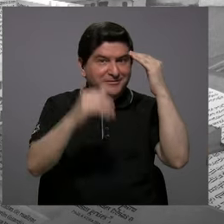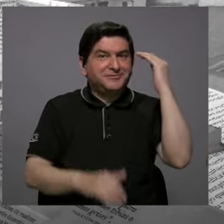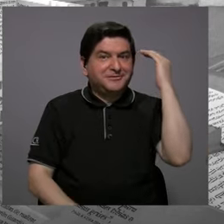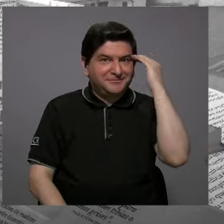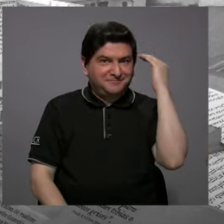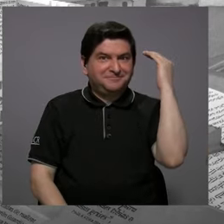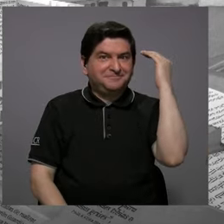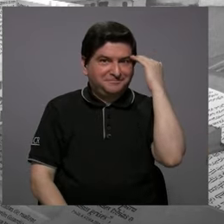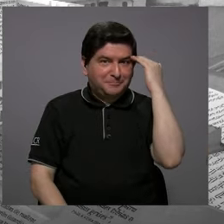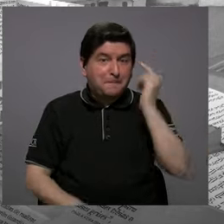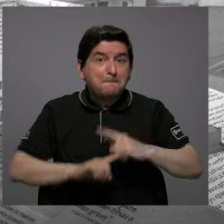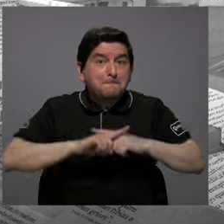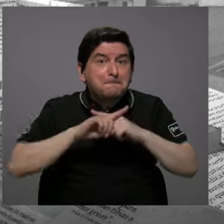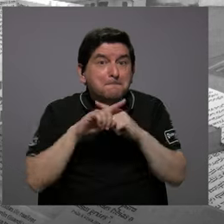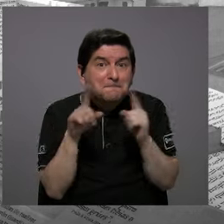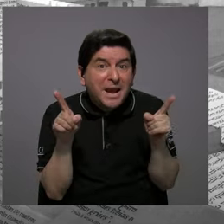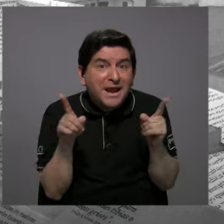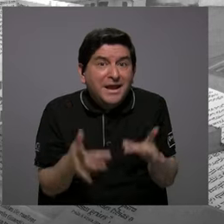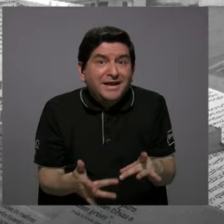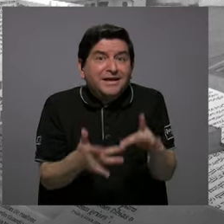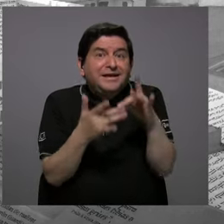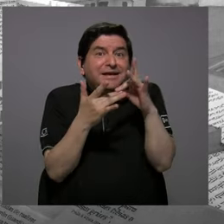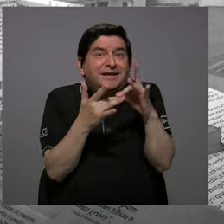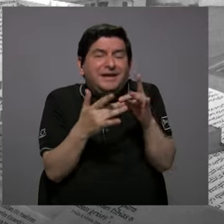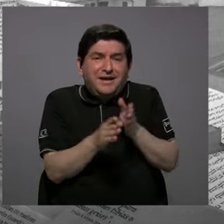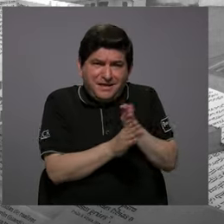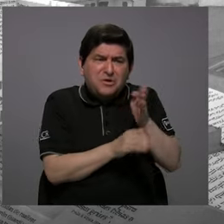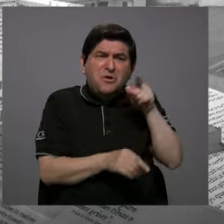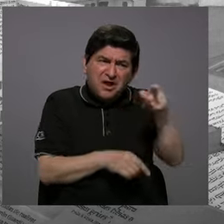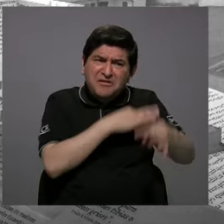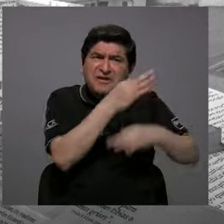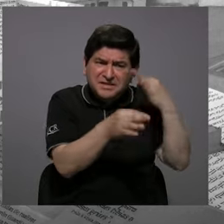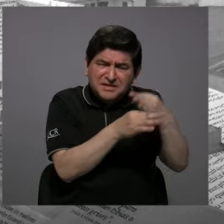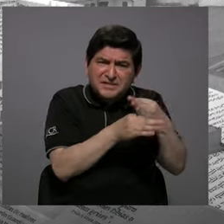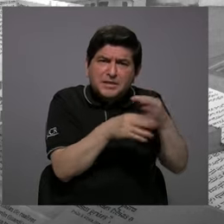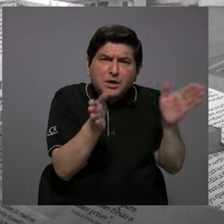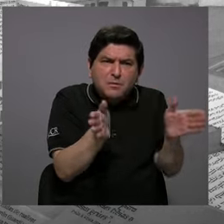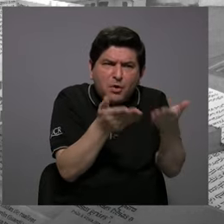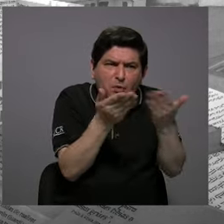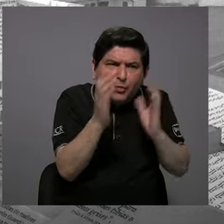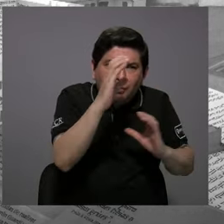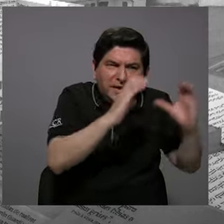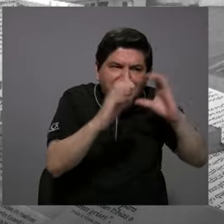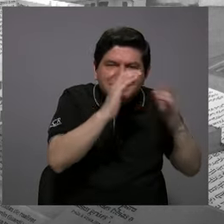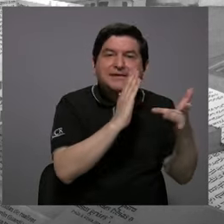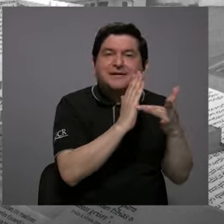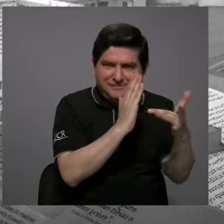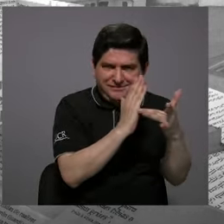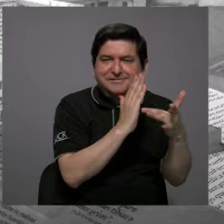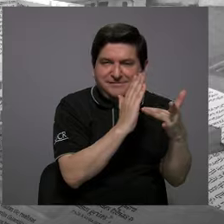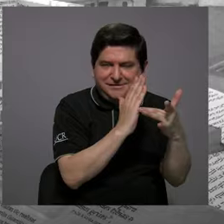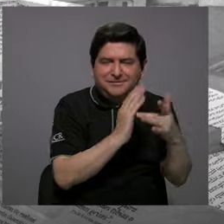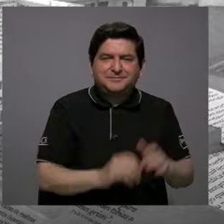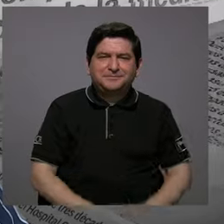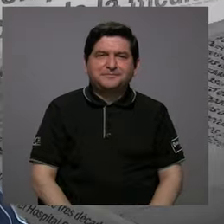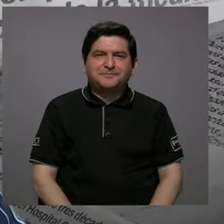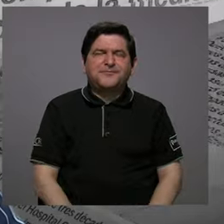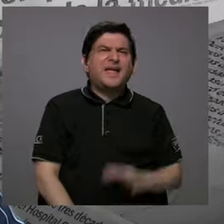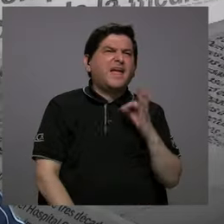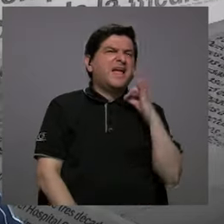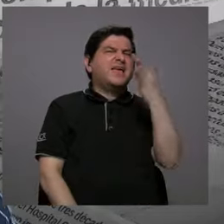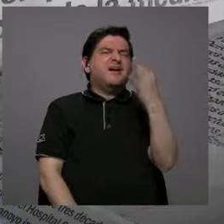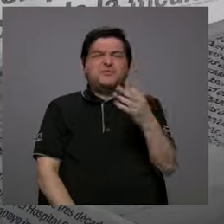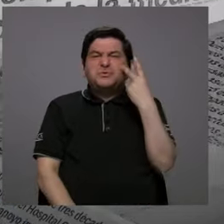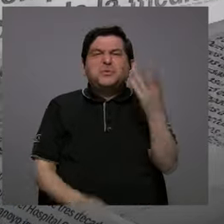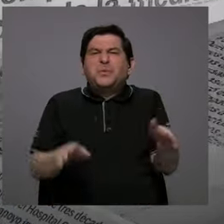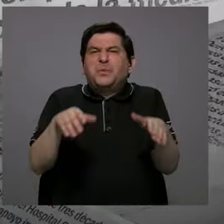conocimiento pero en esa en particular esas carreras también para fomentar la ciencia la tecnología a futuro cómo